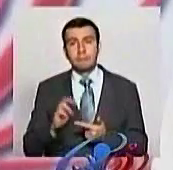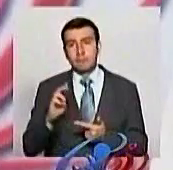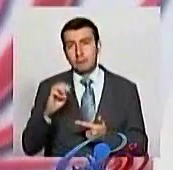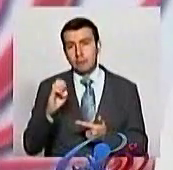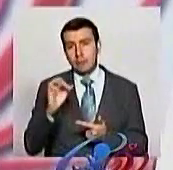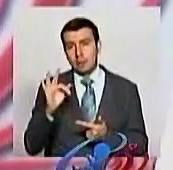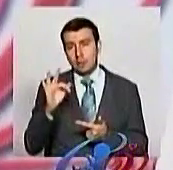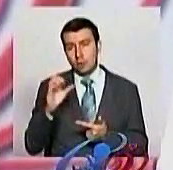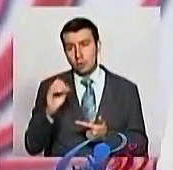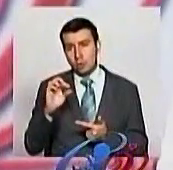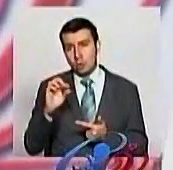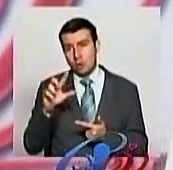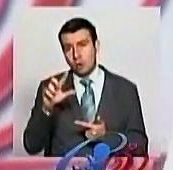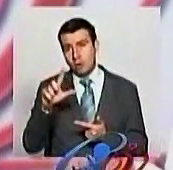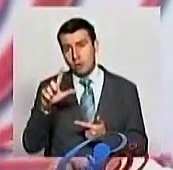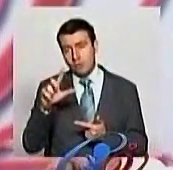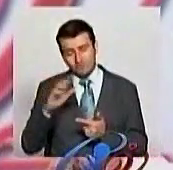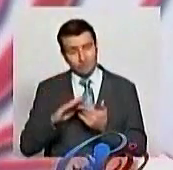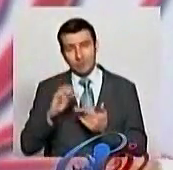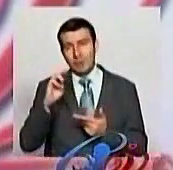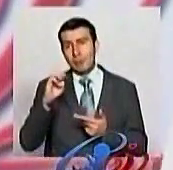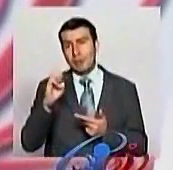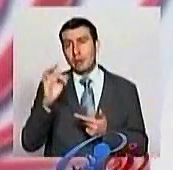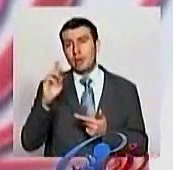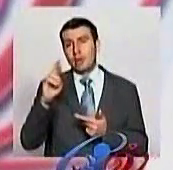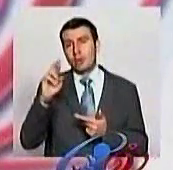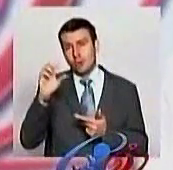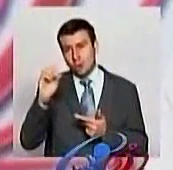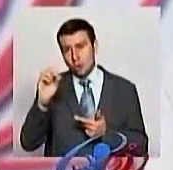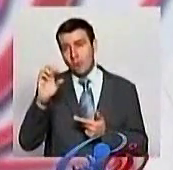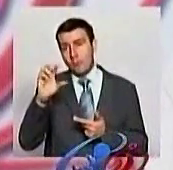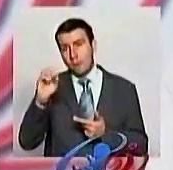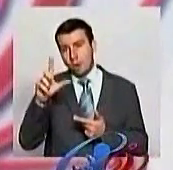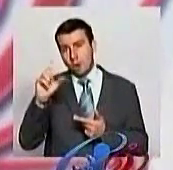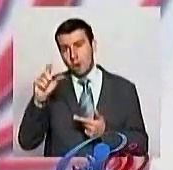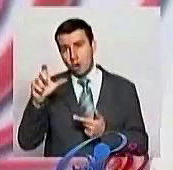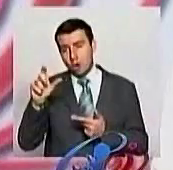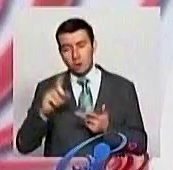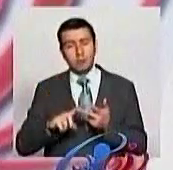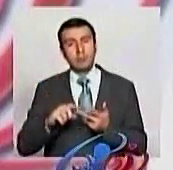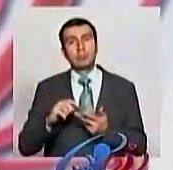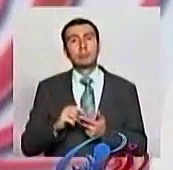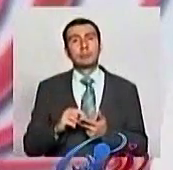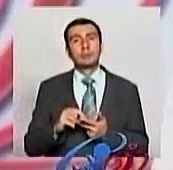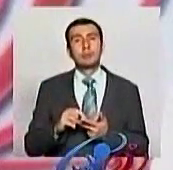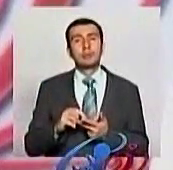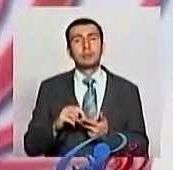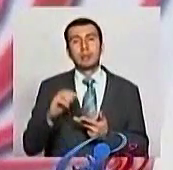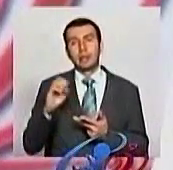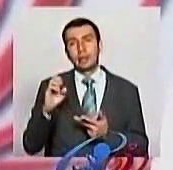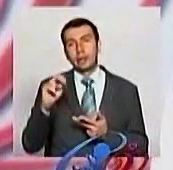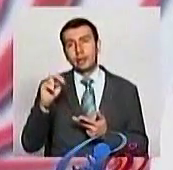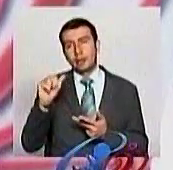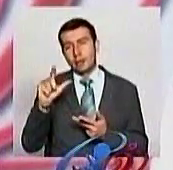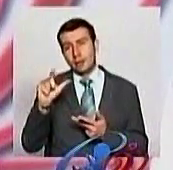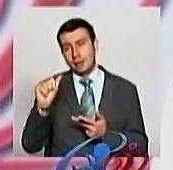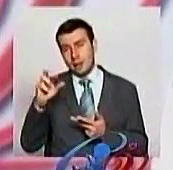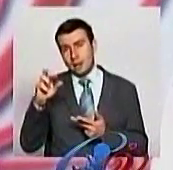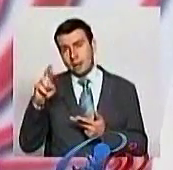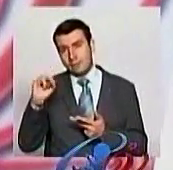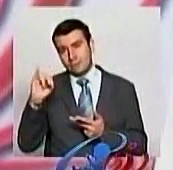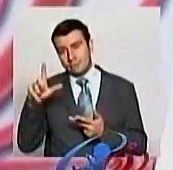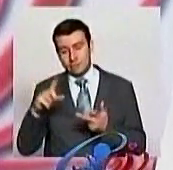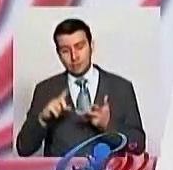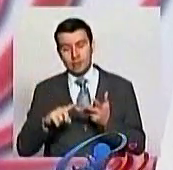metoprolol, el verapamilo, en algunos casos el enalapril, el captopril,